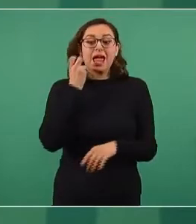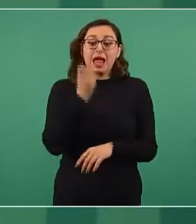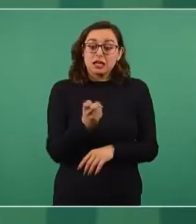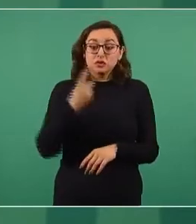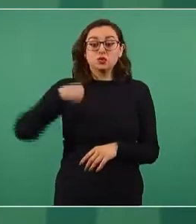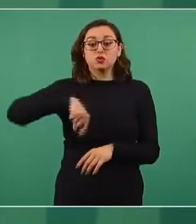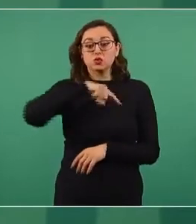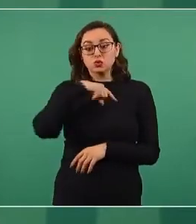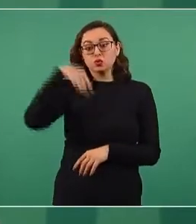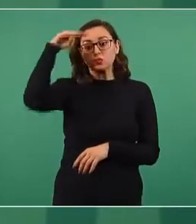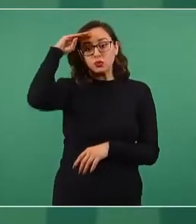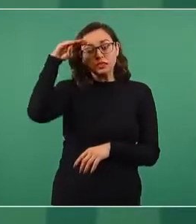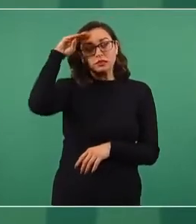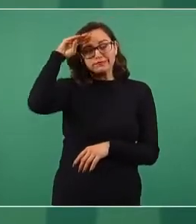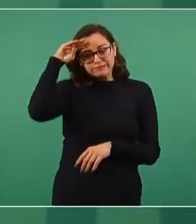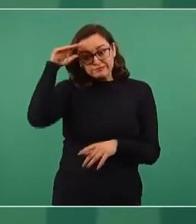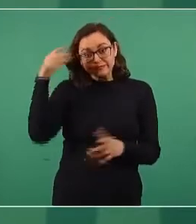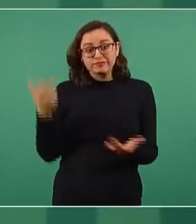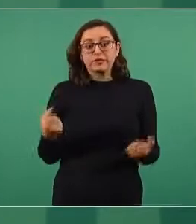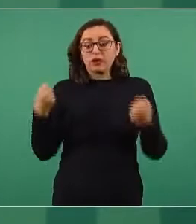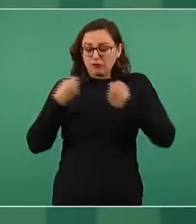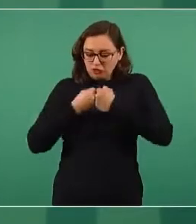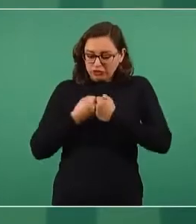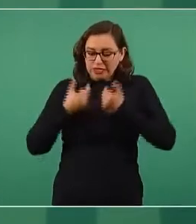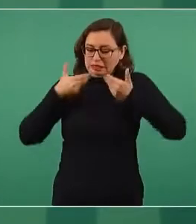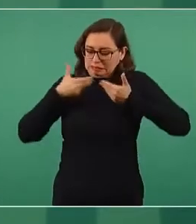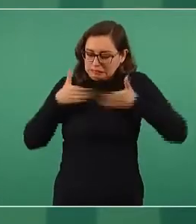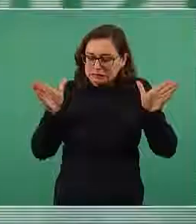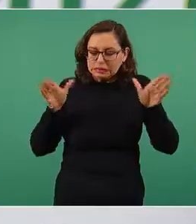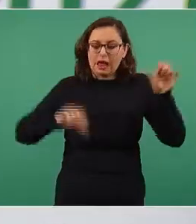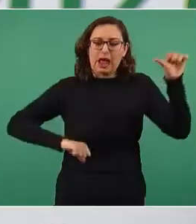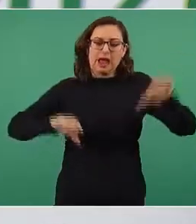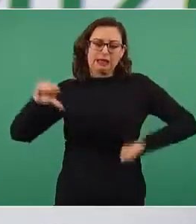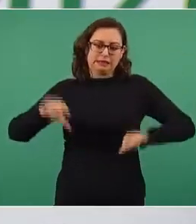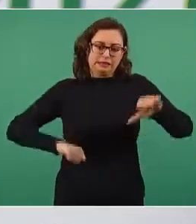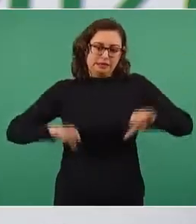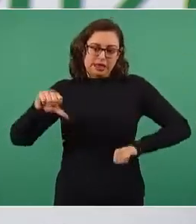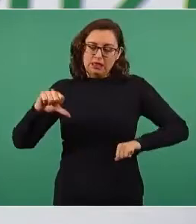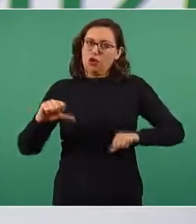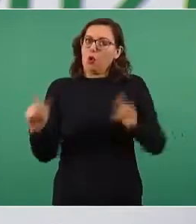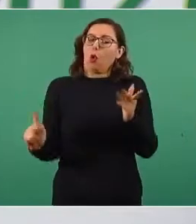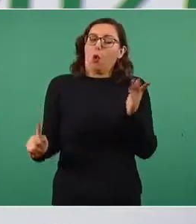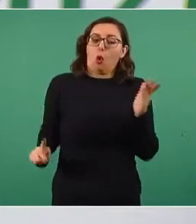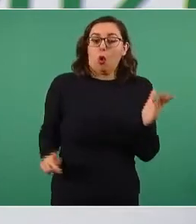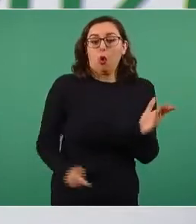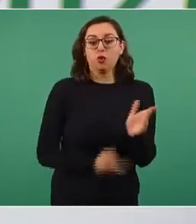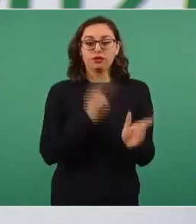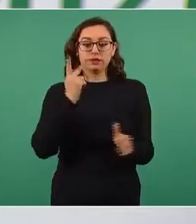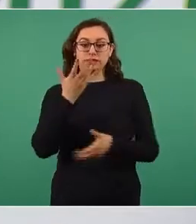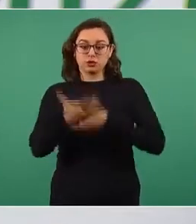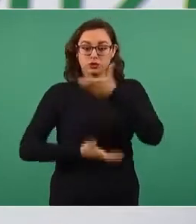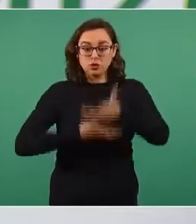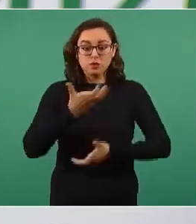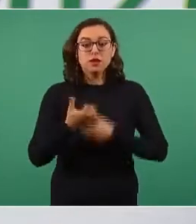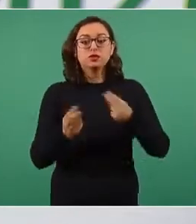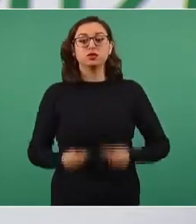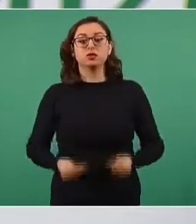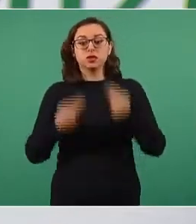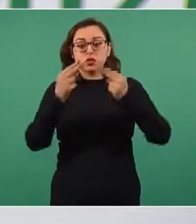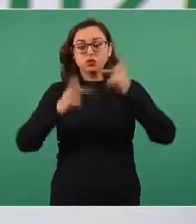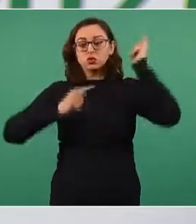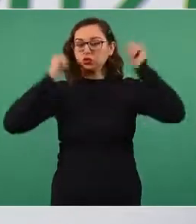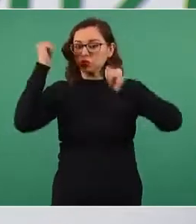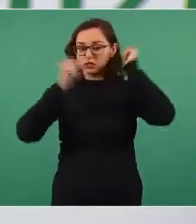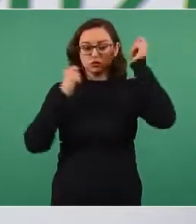esfuerzo va a ser más sencillo reabrir las actividades pues normales, económicas, comerciales y de todo tipo,